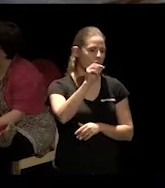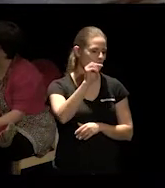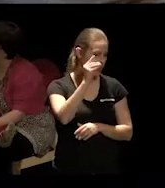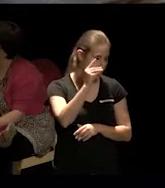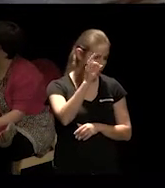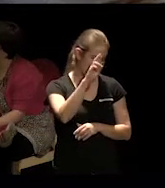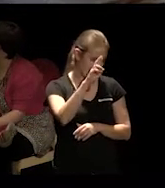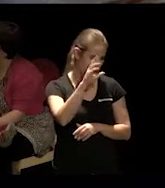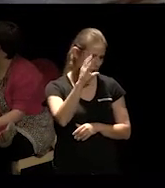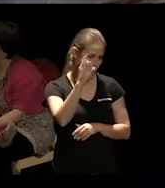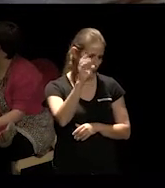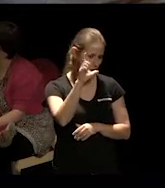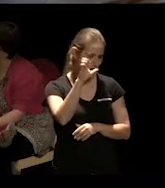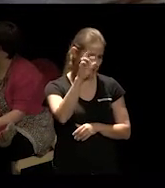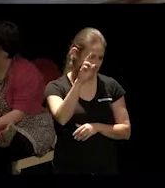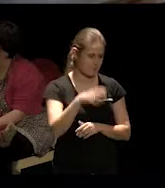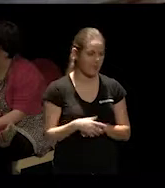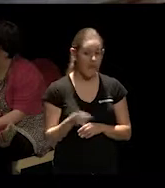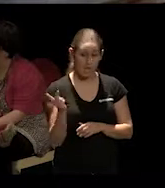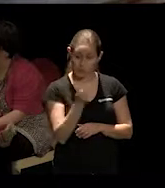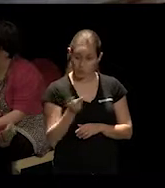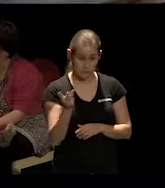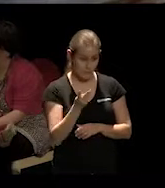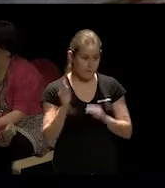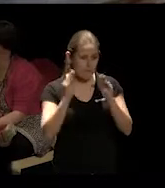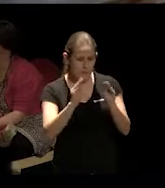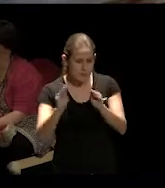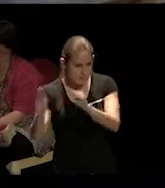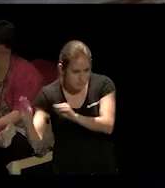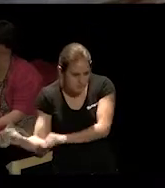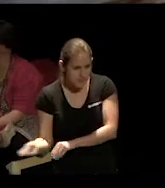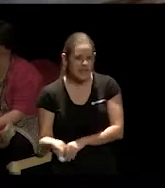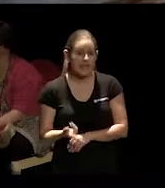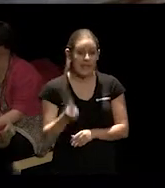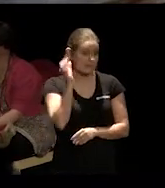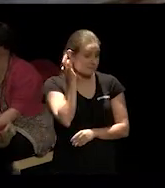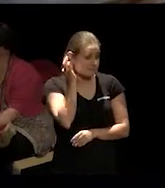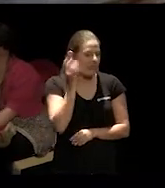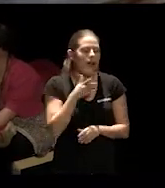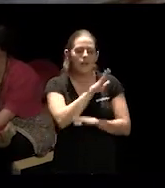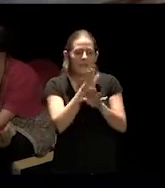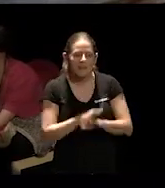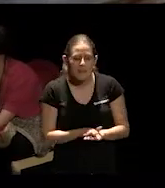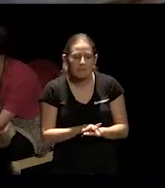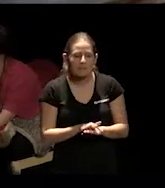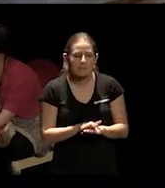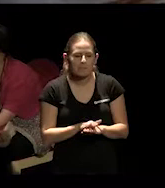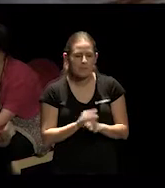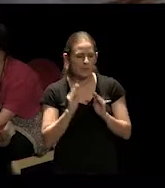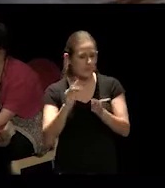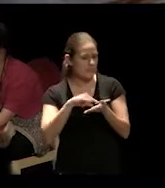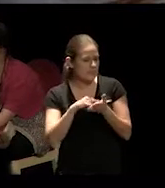En esa formación adquirió toda la base de su